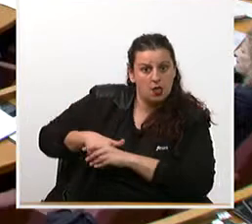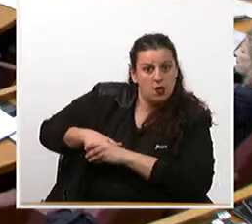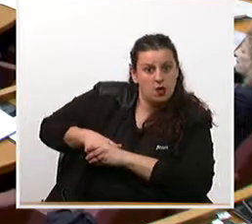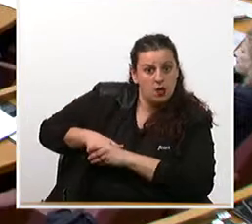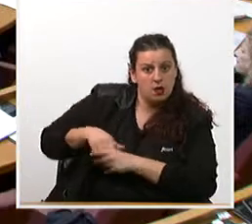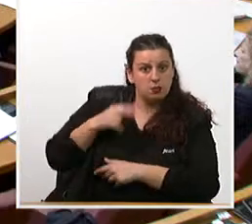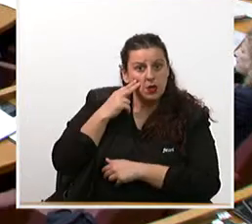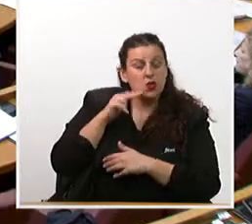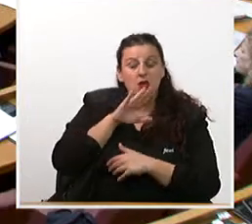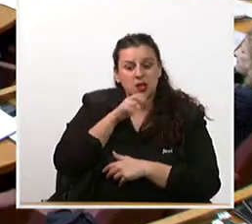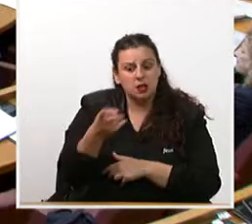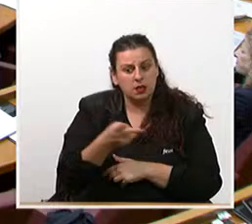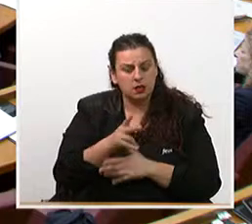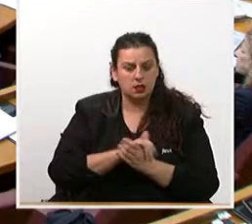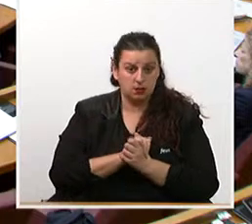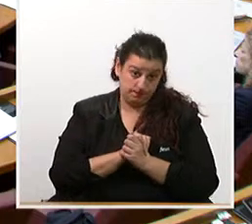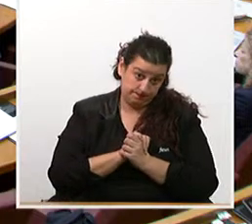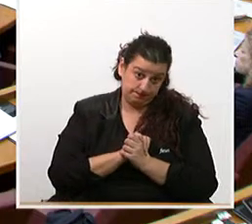person